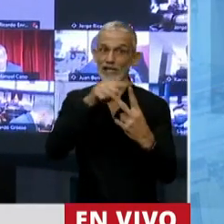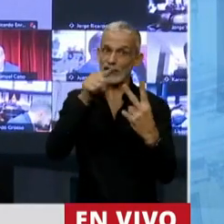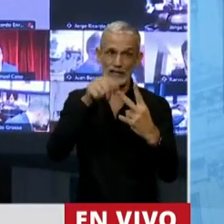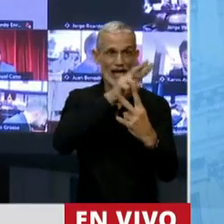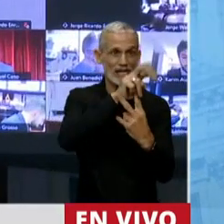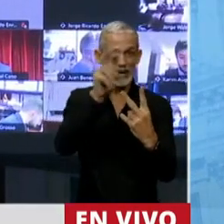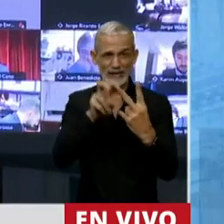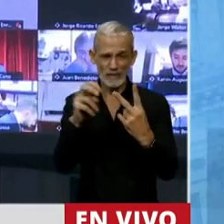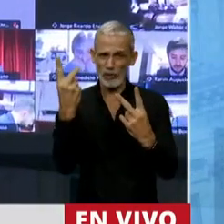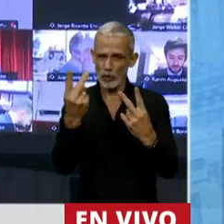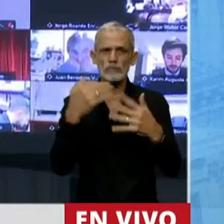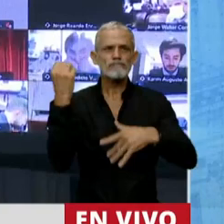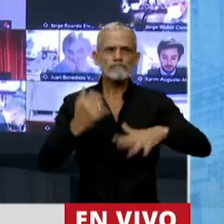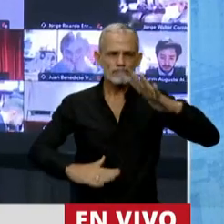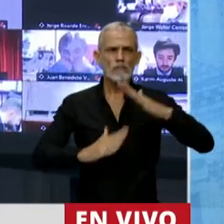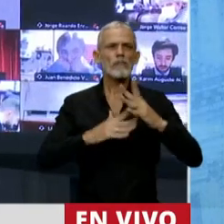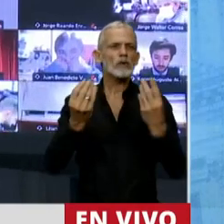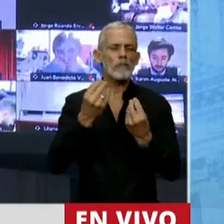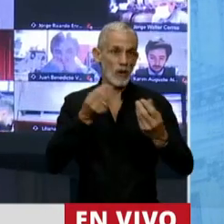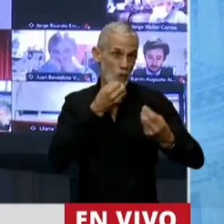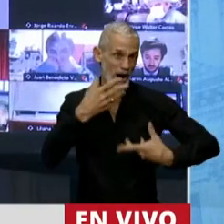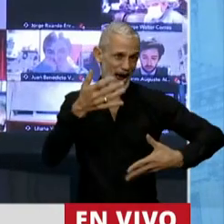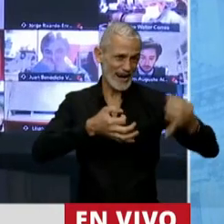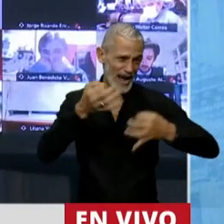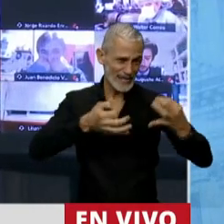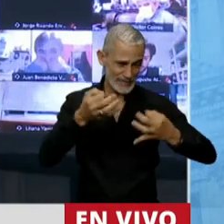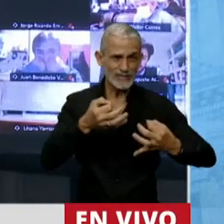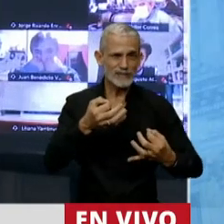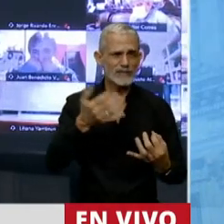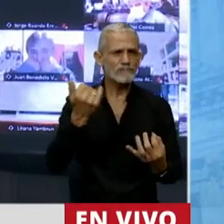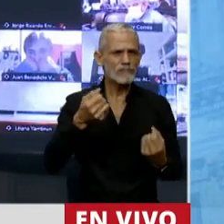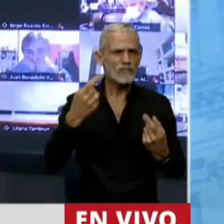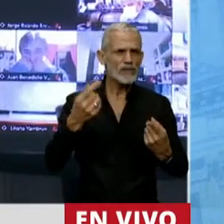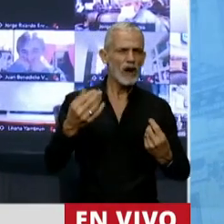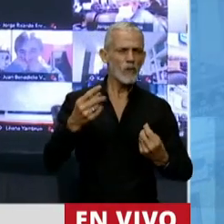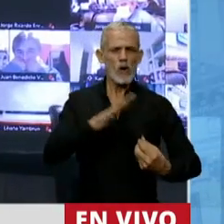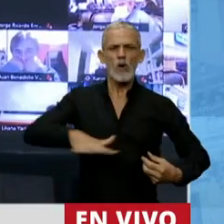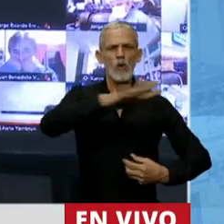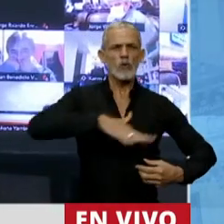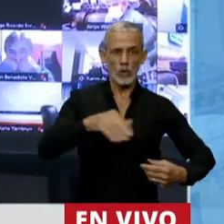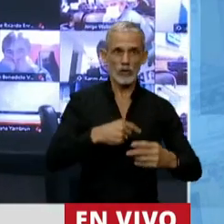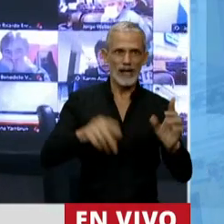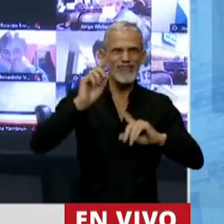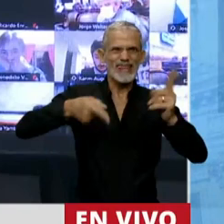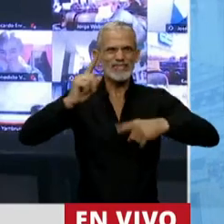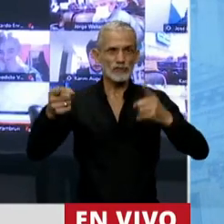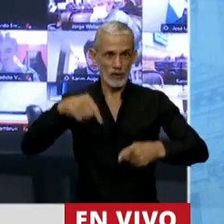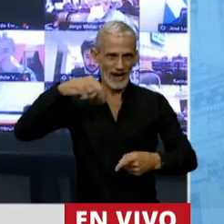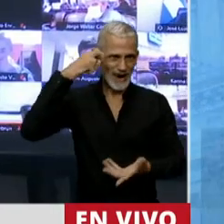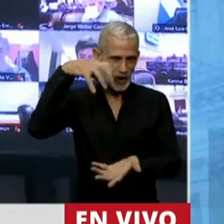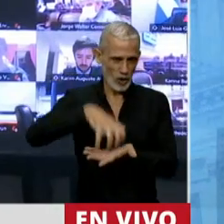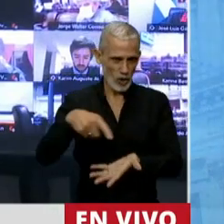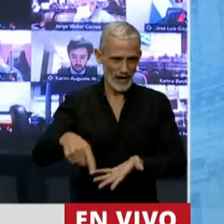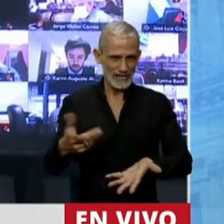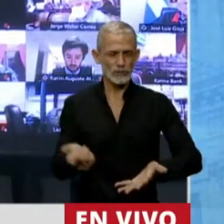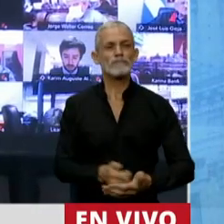que creo yo que son centrales al momento de cualquier análisis, al momento de cualquier contextualización de las decisiones que estamos tomando. Por un